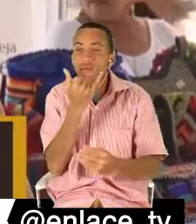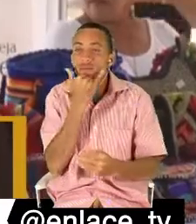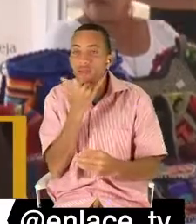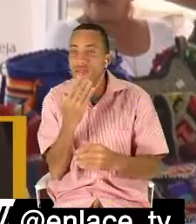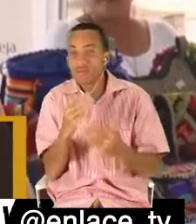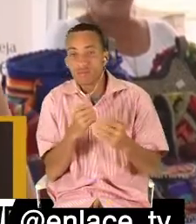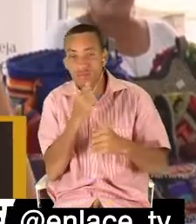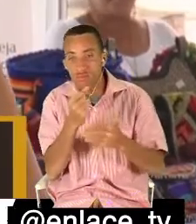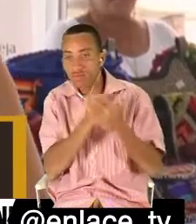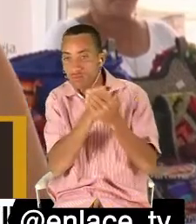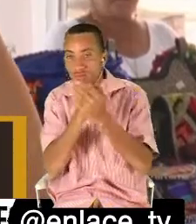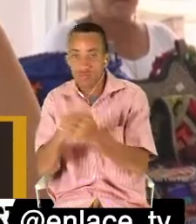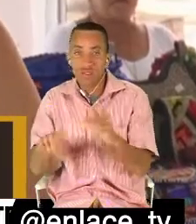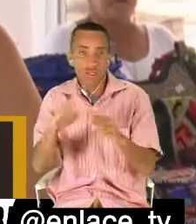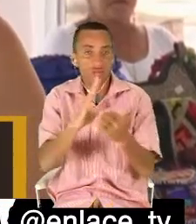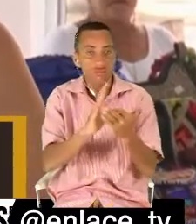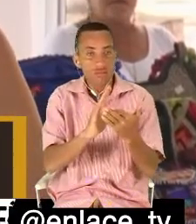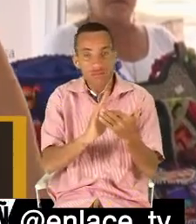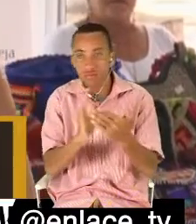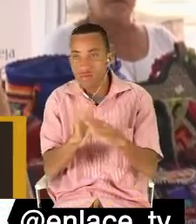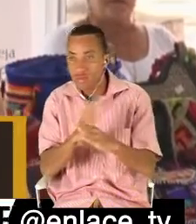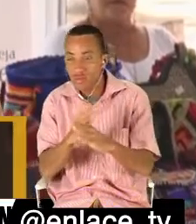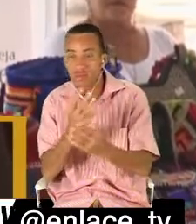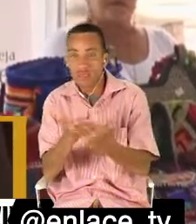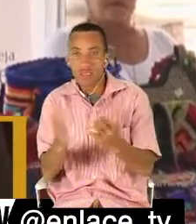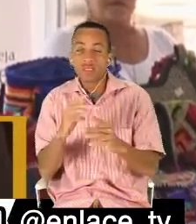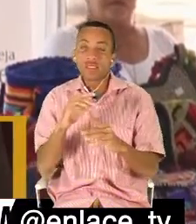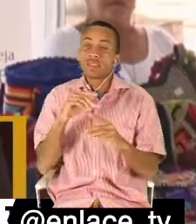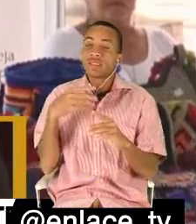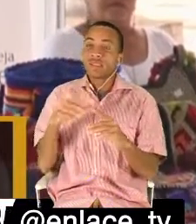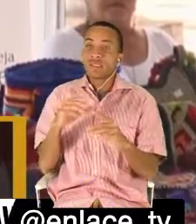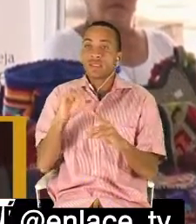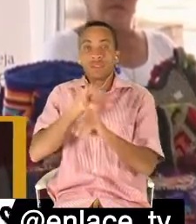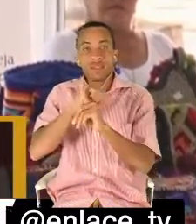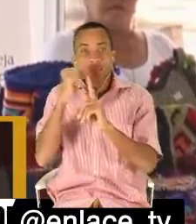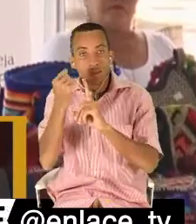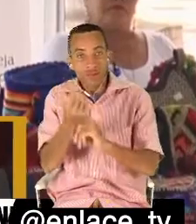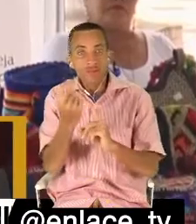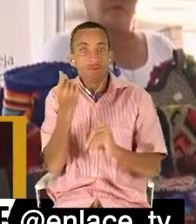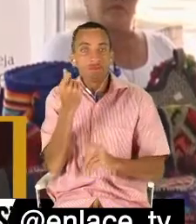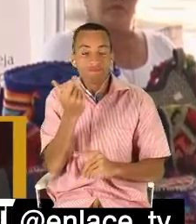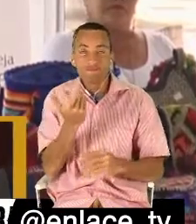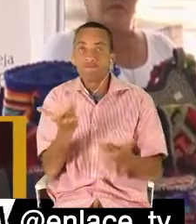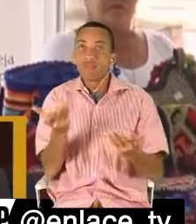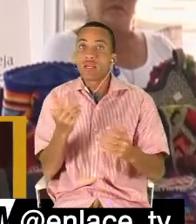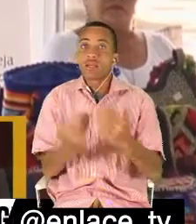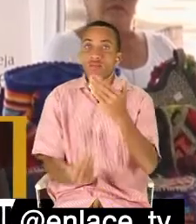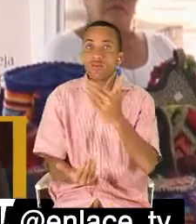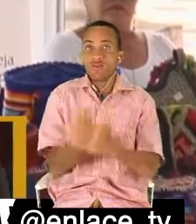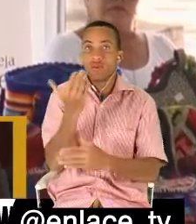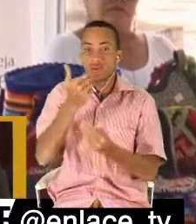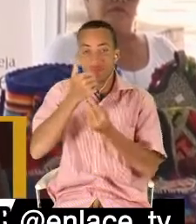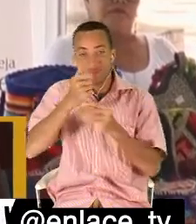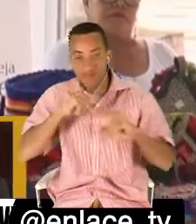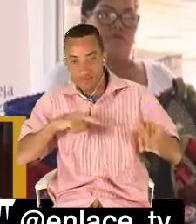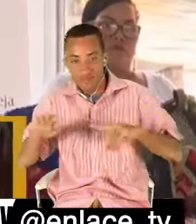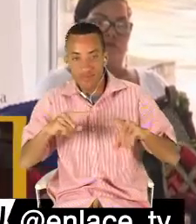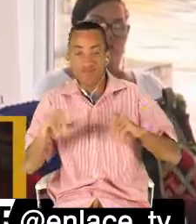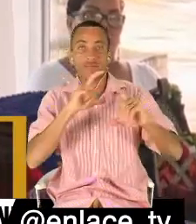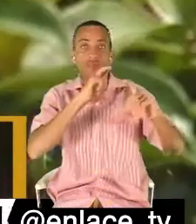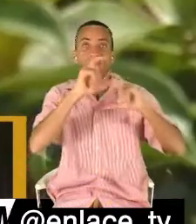superar un poco las dificultades que en materia socioeconómica hemos tenido. Entonces esos son los retos que vamos a enfrentar desde la nueva Junta Directiva de la Cámara de Comercio.